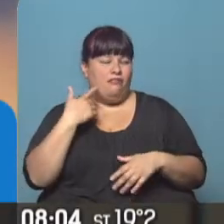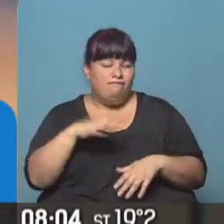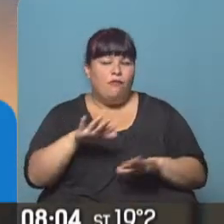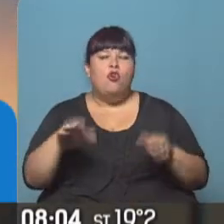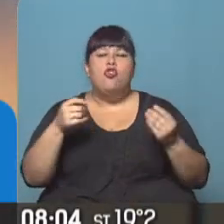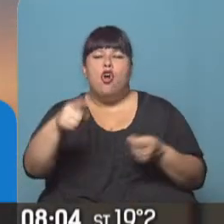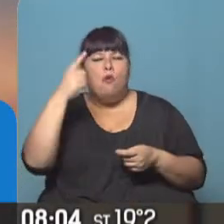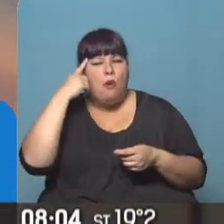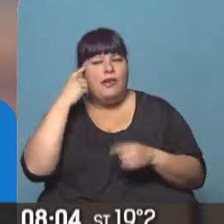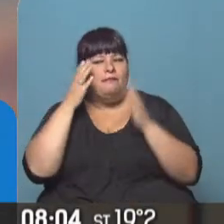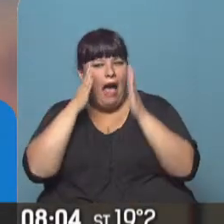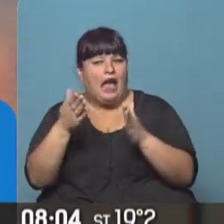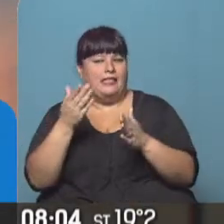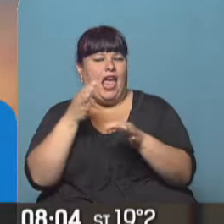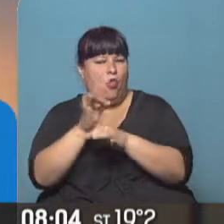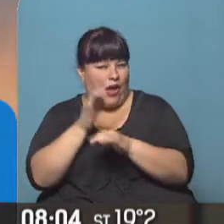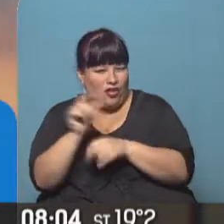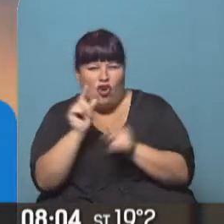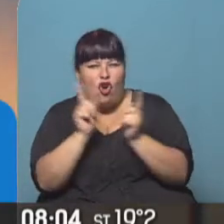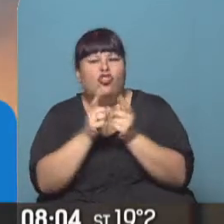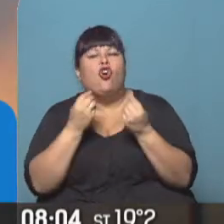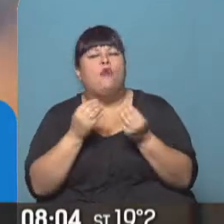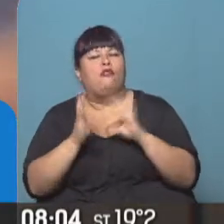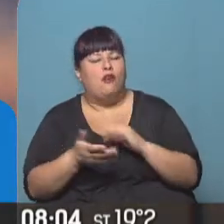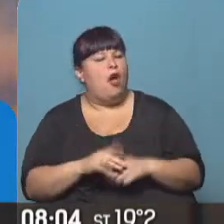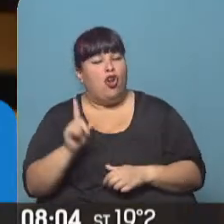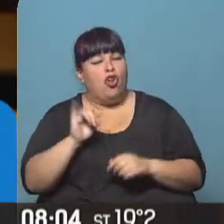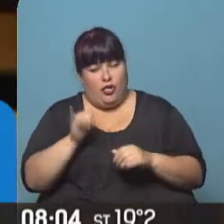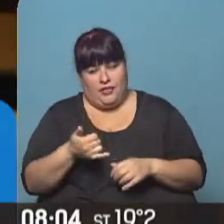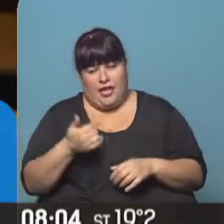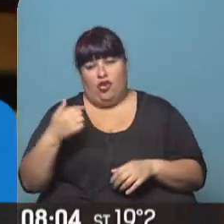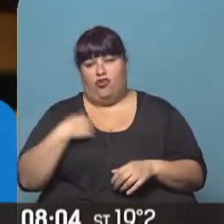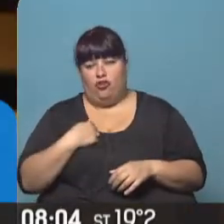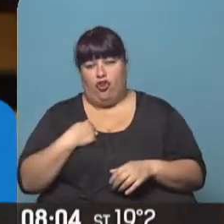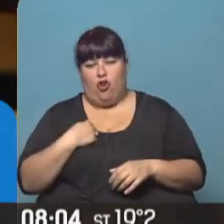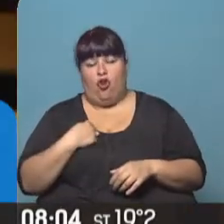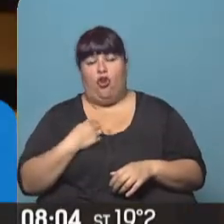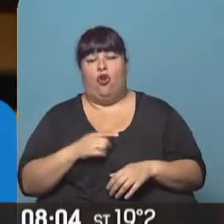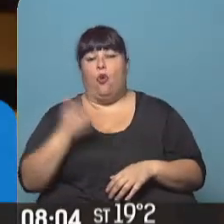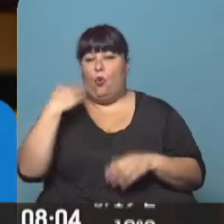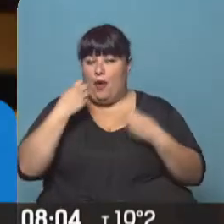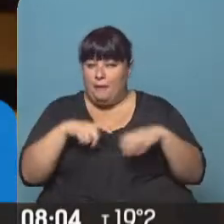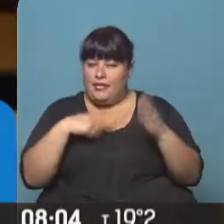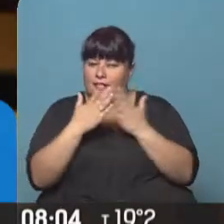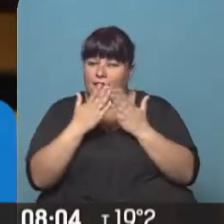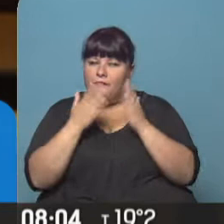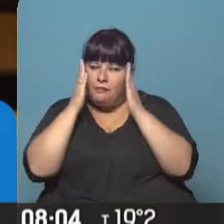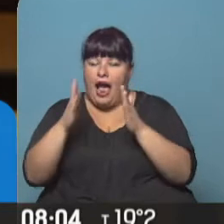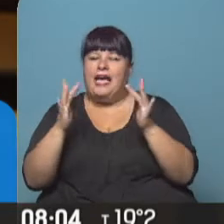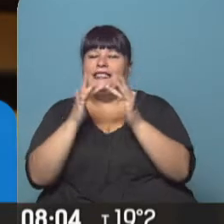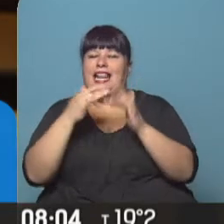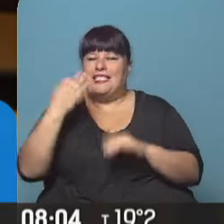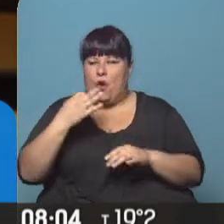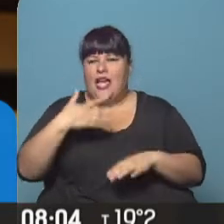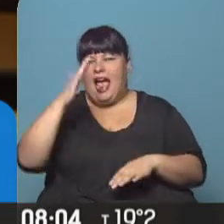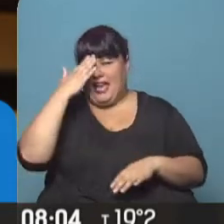cómo vos te empezaste a dedicar a la educación. Cortito, ¿cómo fue? No, bueno, sí, básicamente yo desde que empecé a estudiar me dedico a la seguridad informática ya